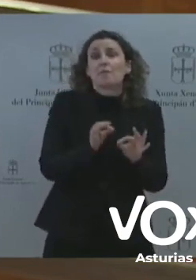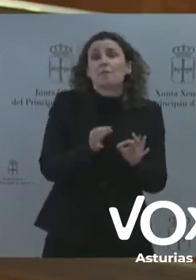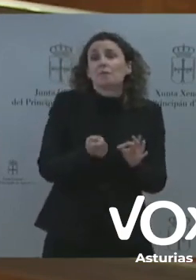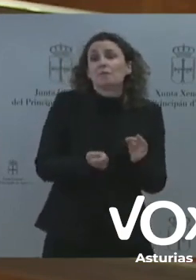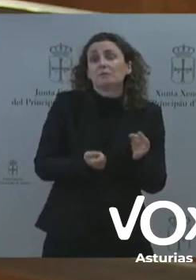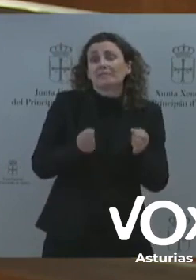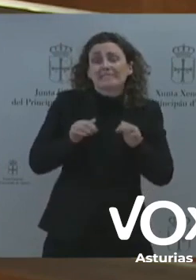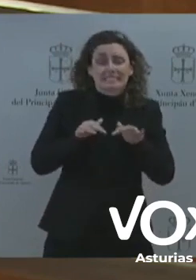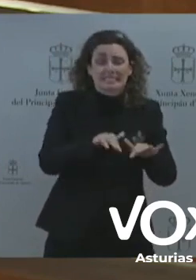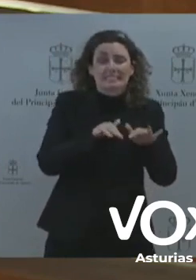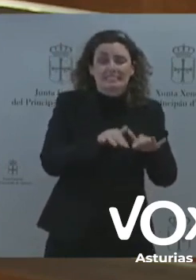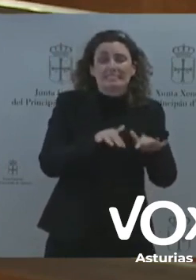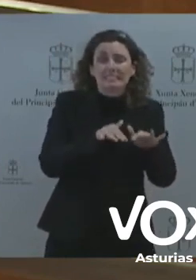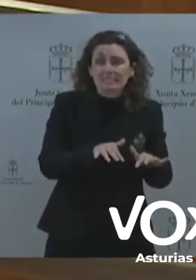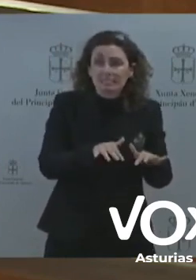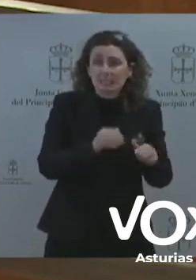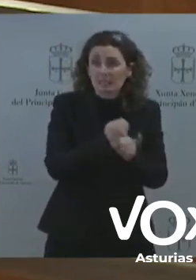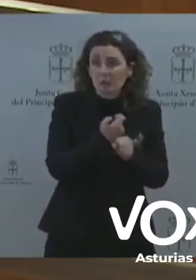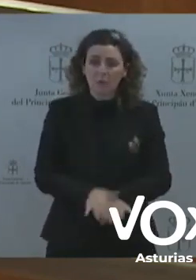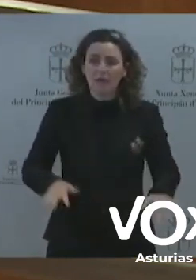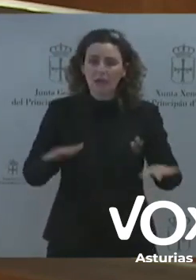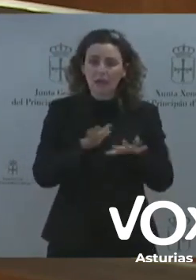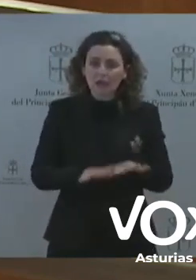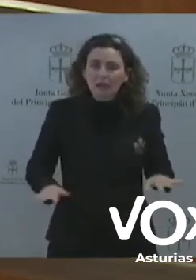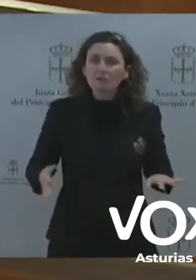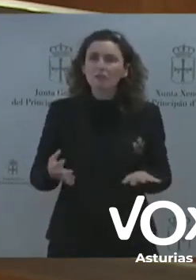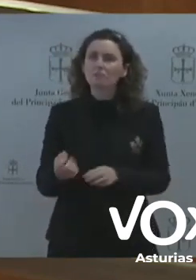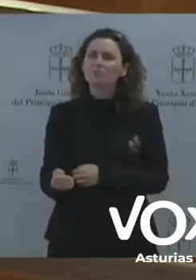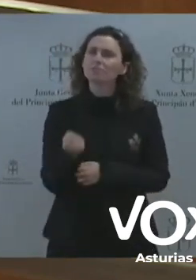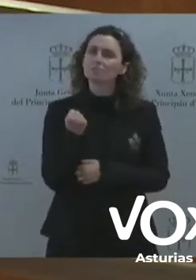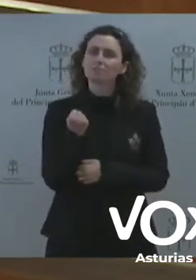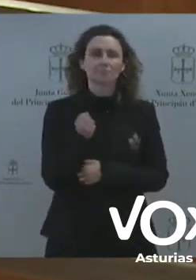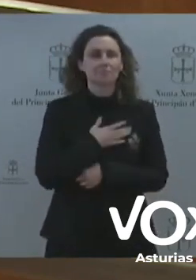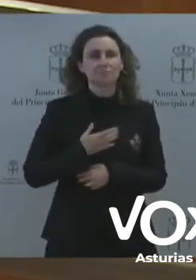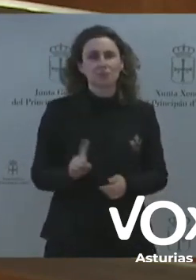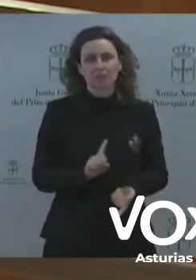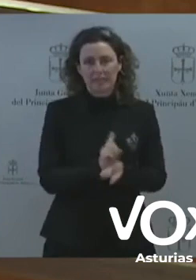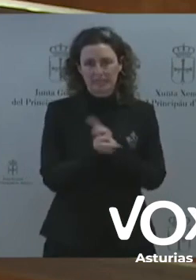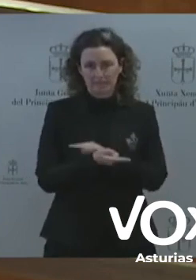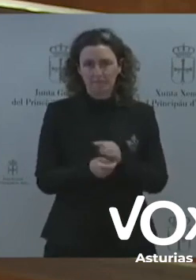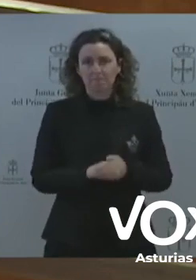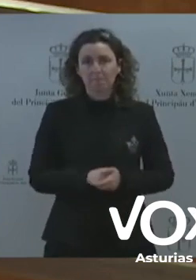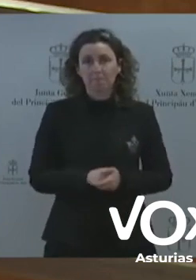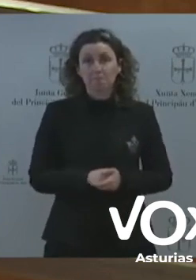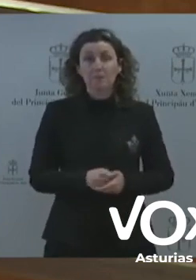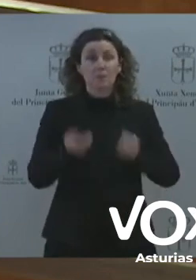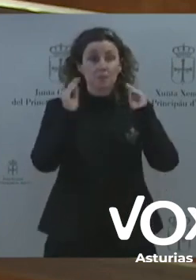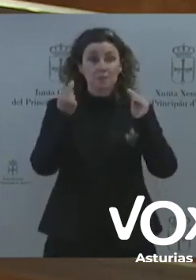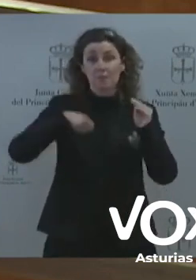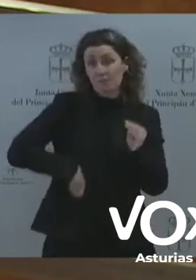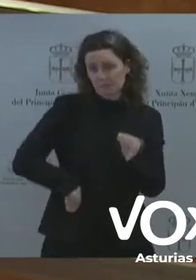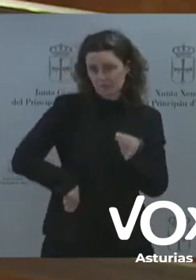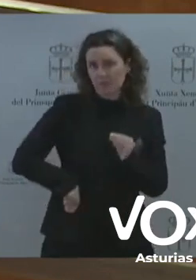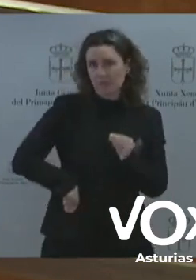empleabilidad, y otros con gran empleabilidad que no tienen suficiente demanda. La formación profesional reglada no puede, por un lado, responder a las